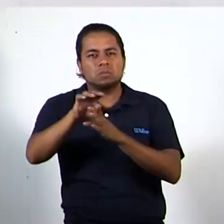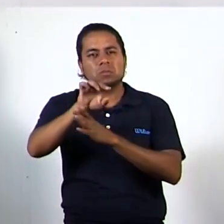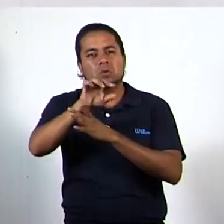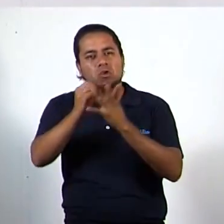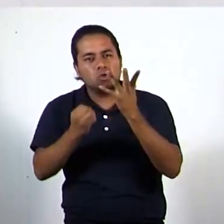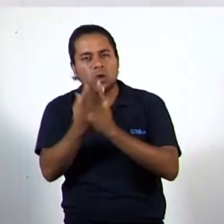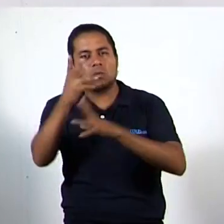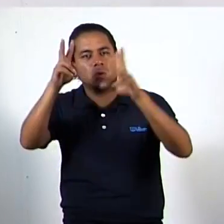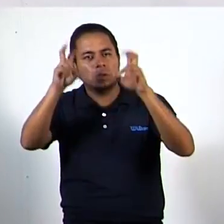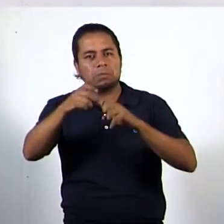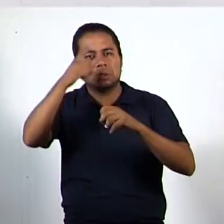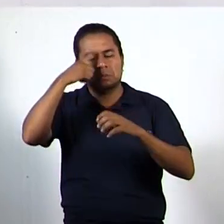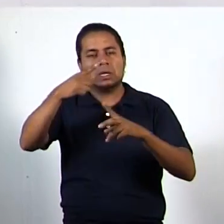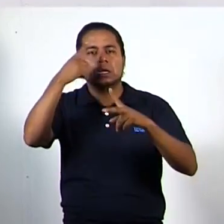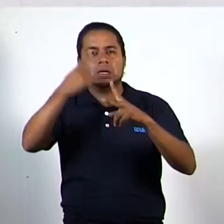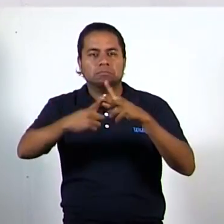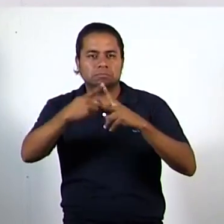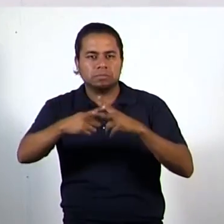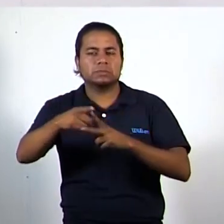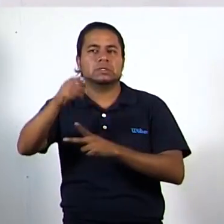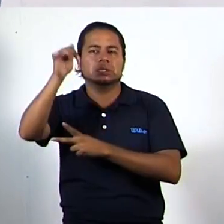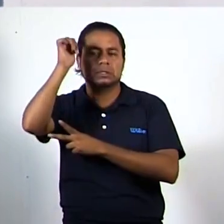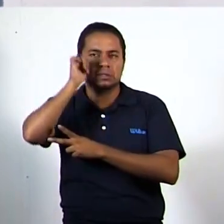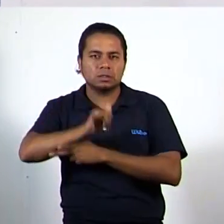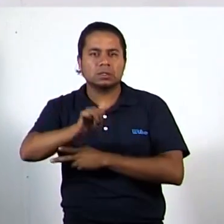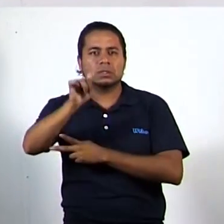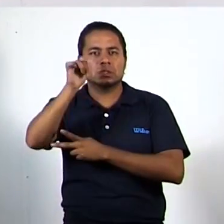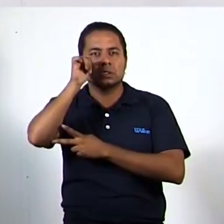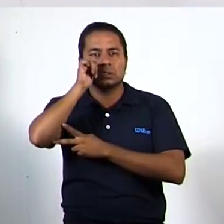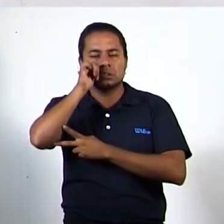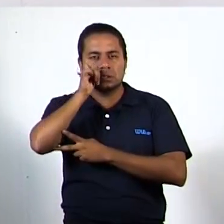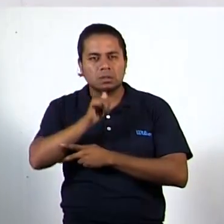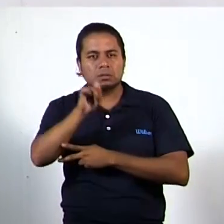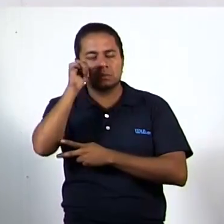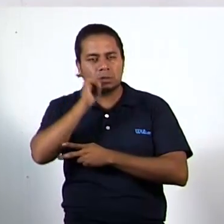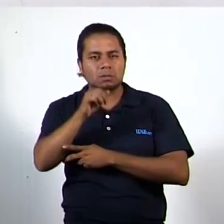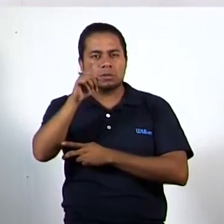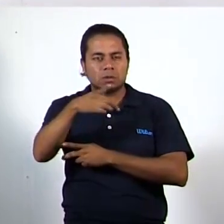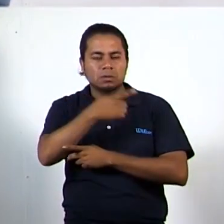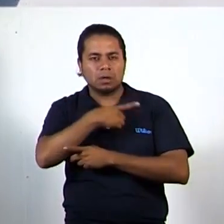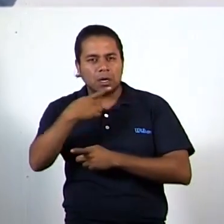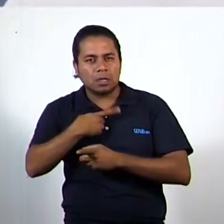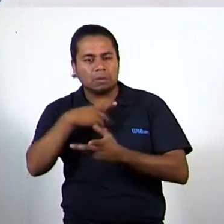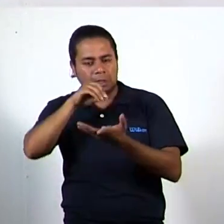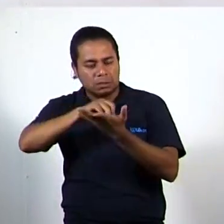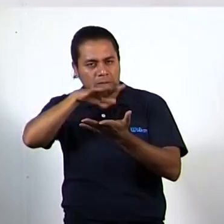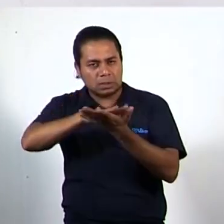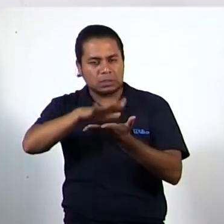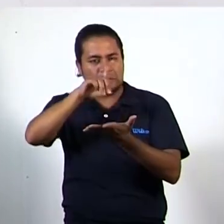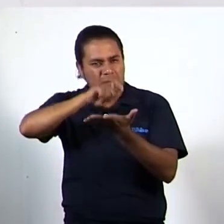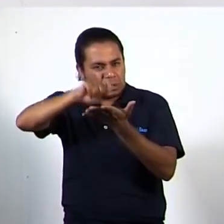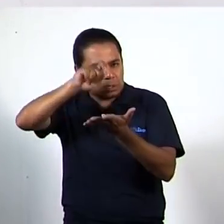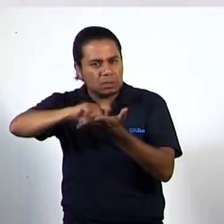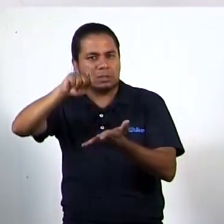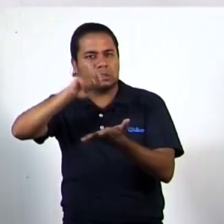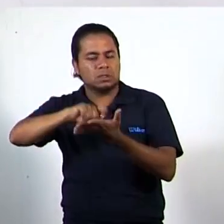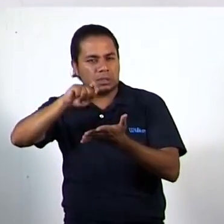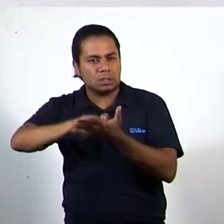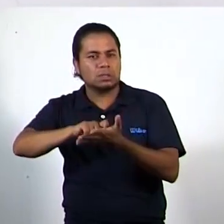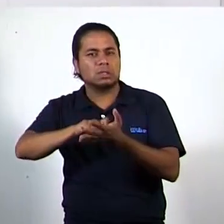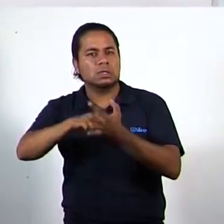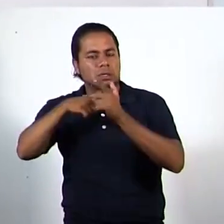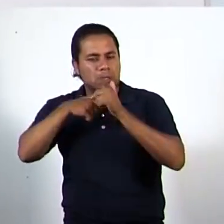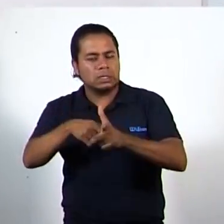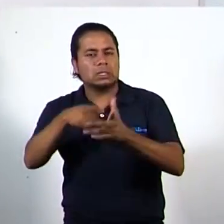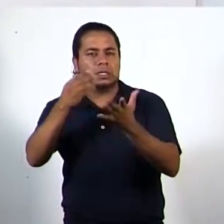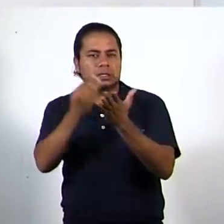mundo maravilloso de los números. Siempre en el entendido de que estás registrando todos los datos y que estamos siguiendo trabajando